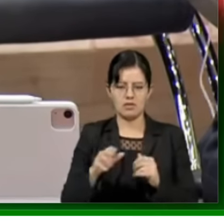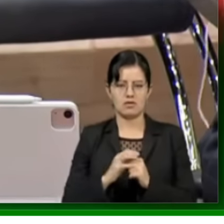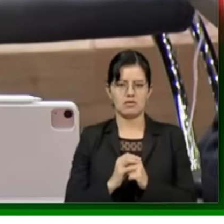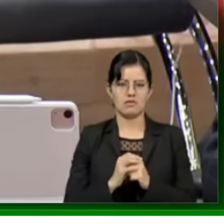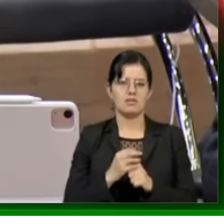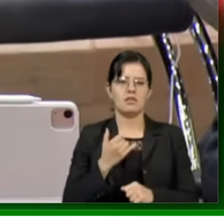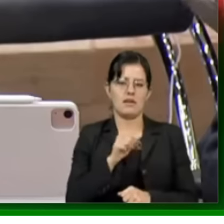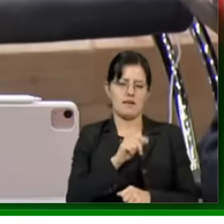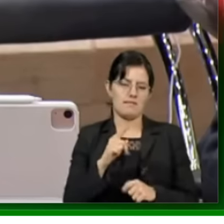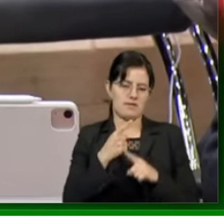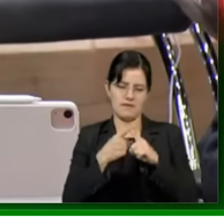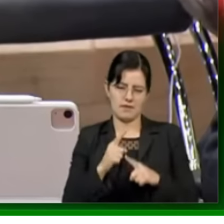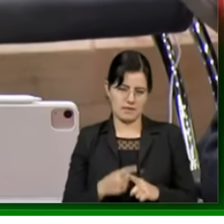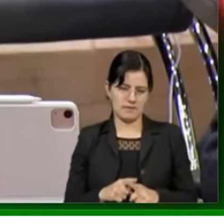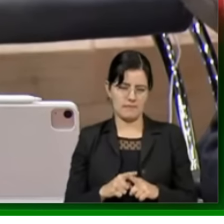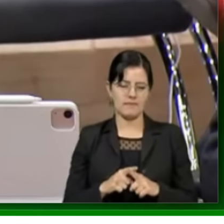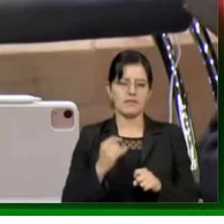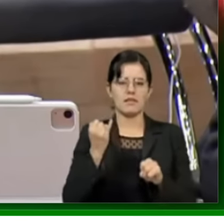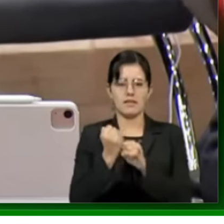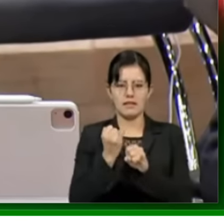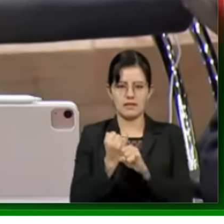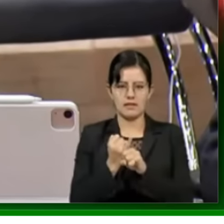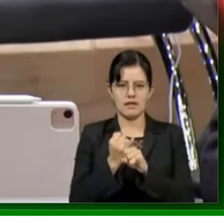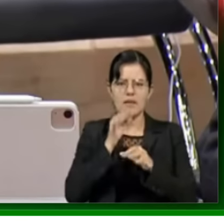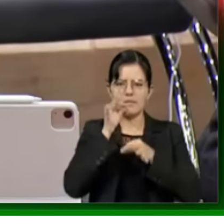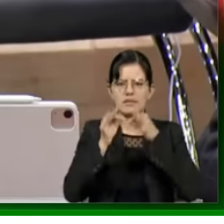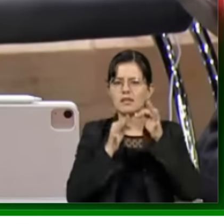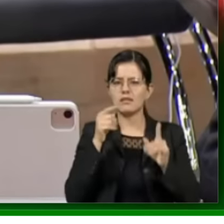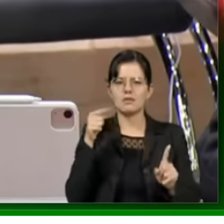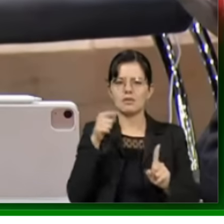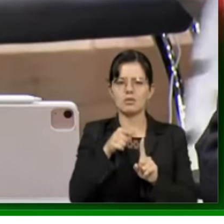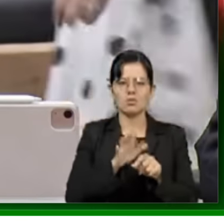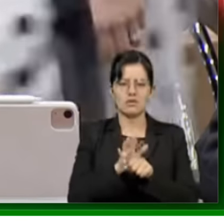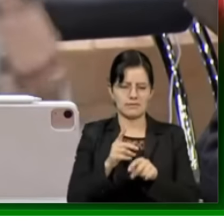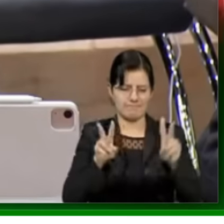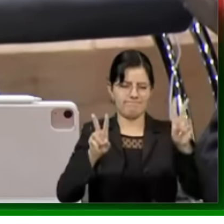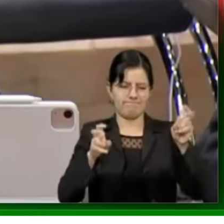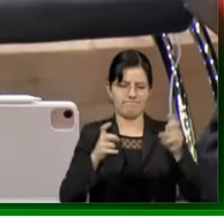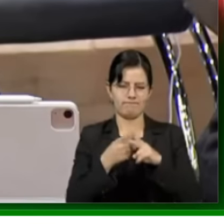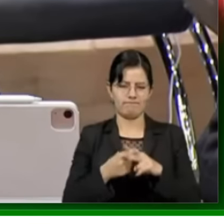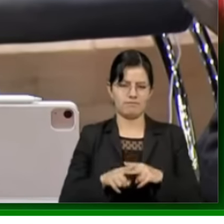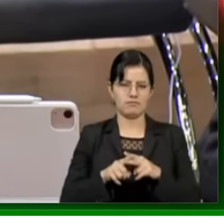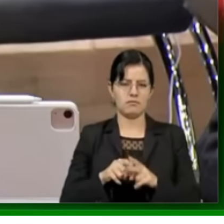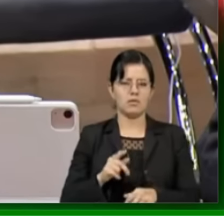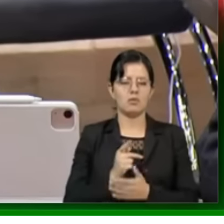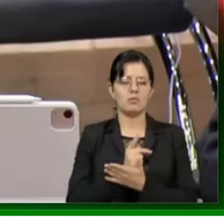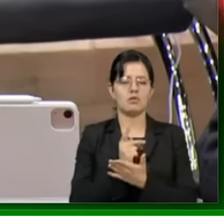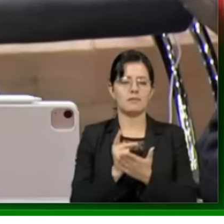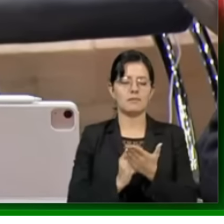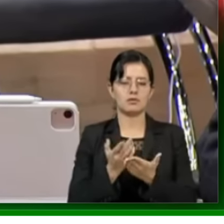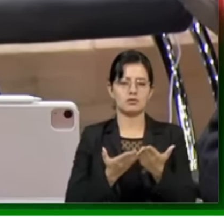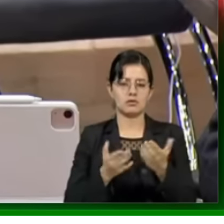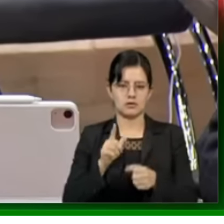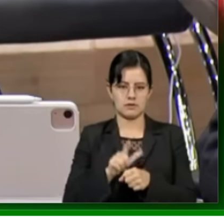y plataformas digitales con el mensaje y abro comillas los programas